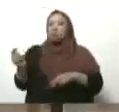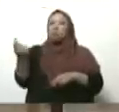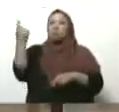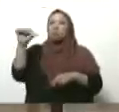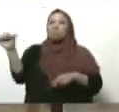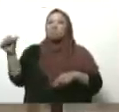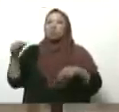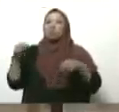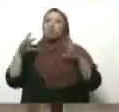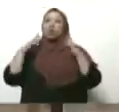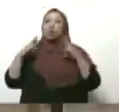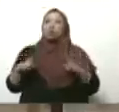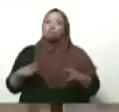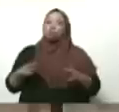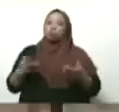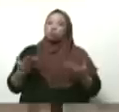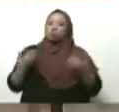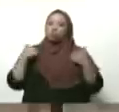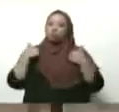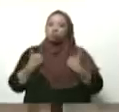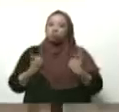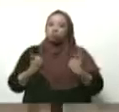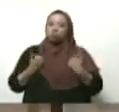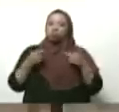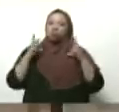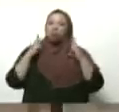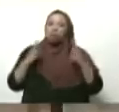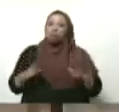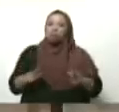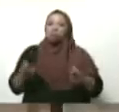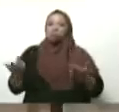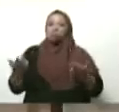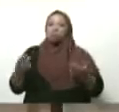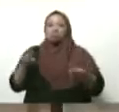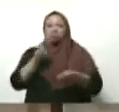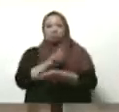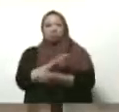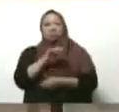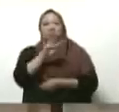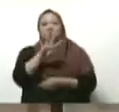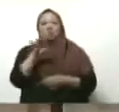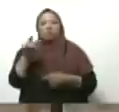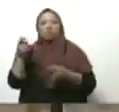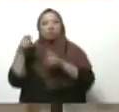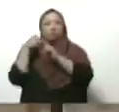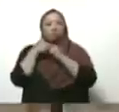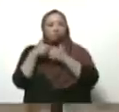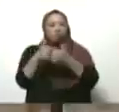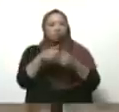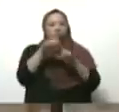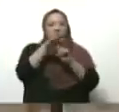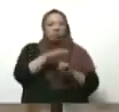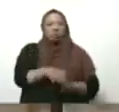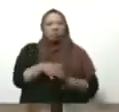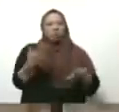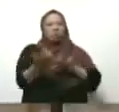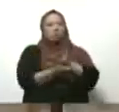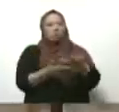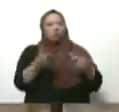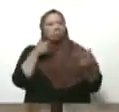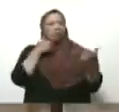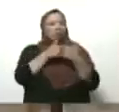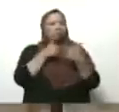esas lecciones 207 caso amenaza 34 casos hostigamiento 30 riñas 28